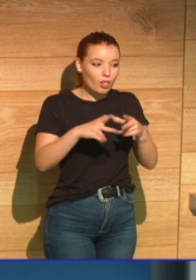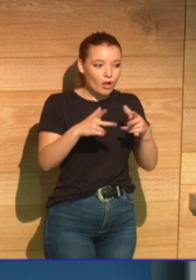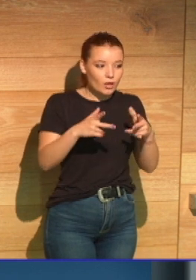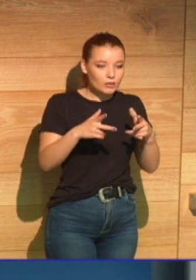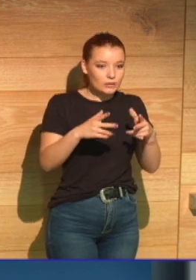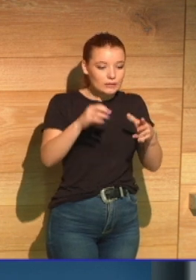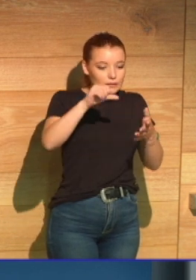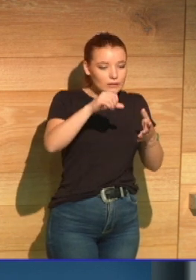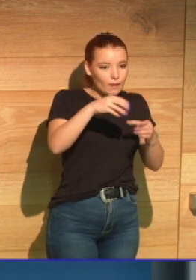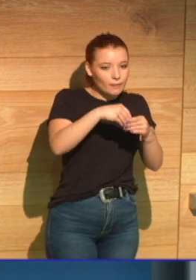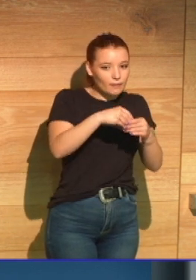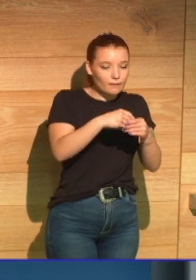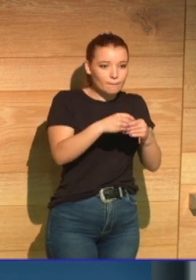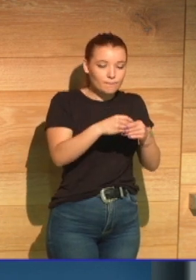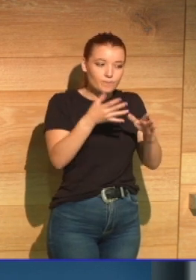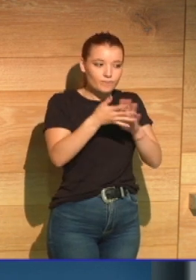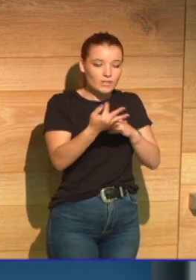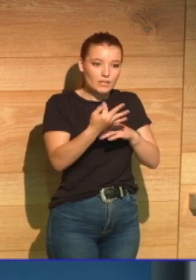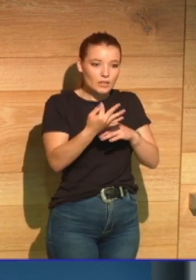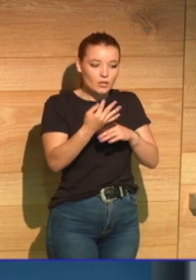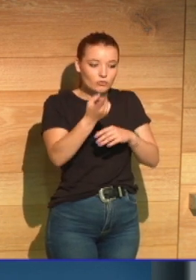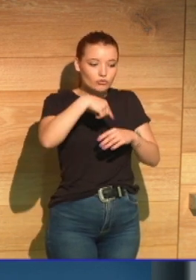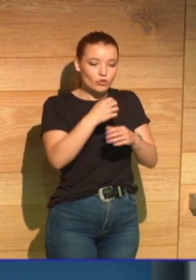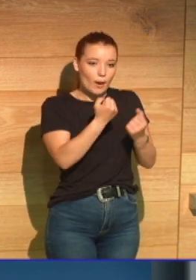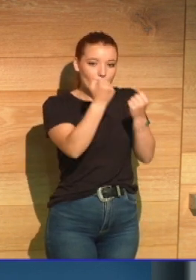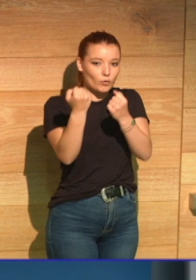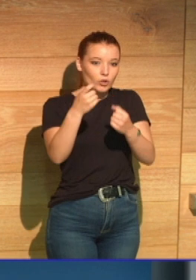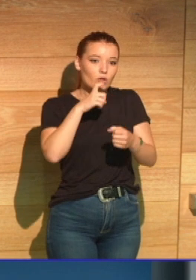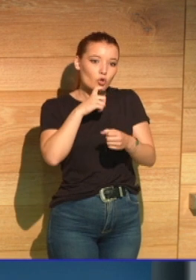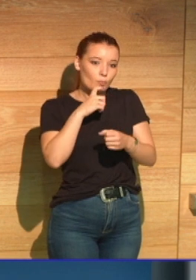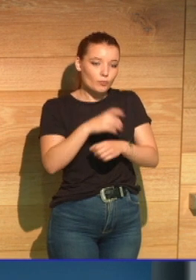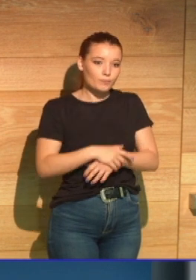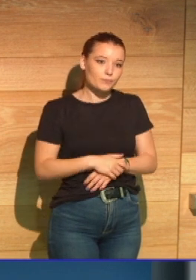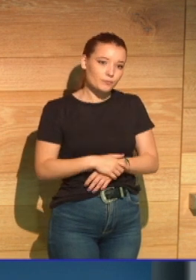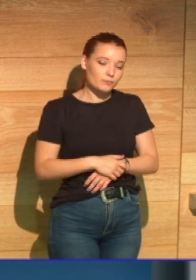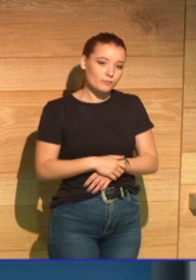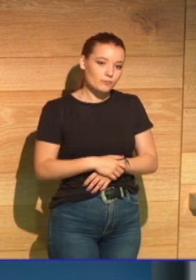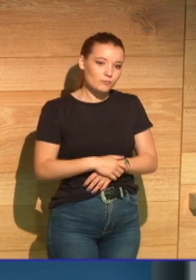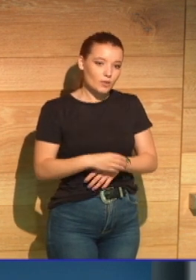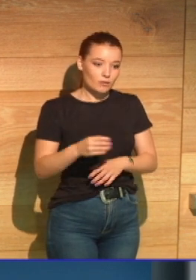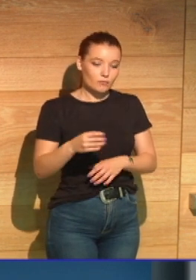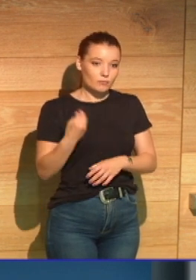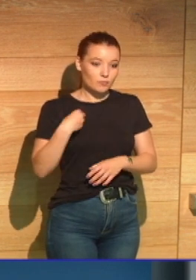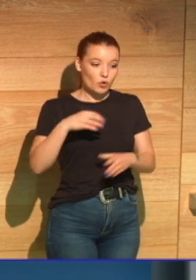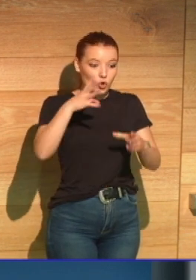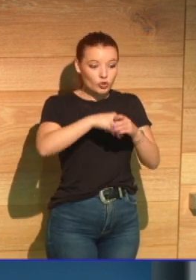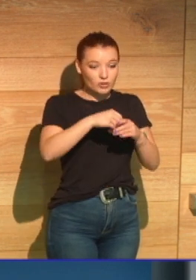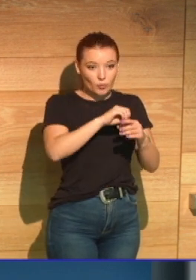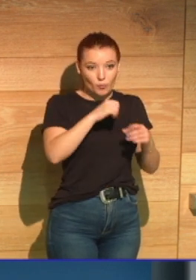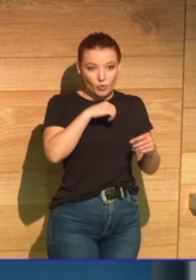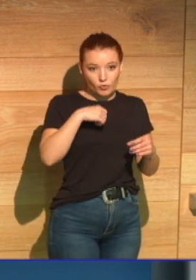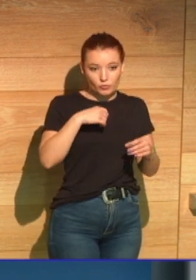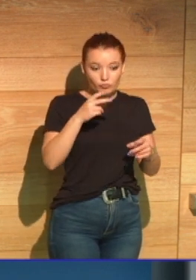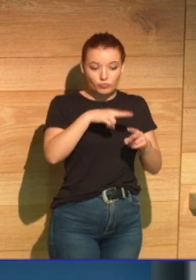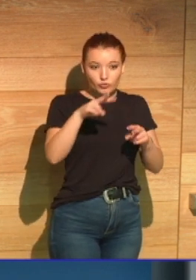dialogando en cómo apoyar de diferentes maneras, más allá de solamente presentar los contenidos propios de los que trabajamos los museos. Y ahí hay mucho de la